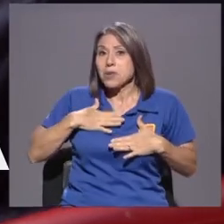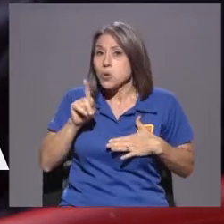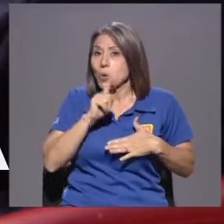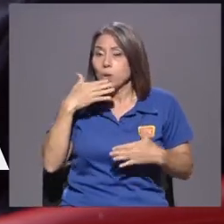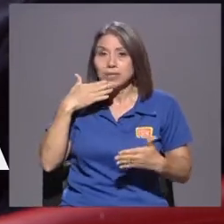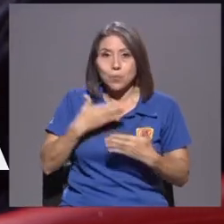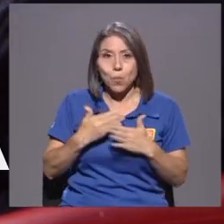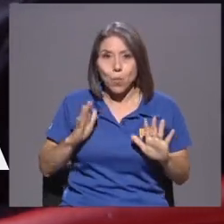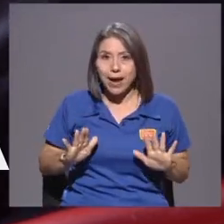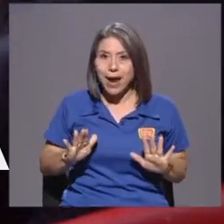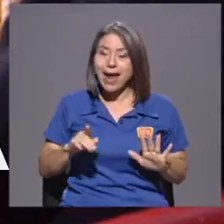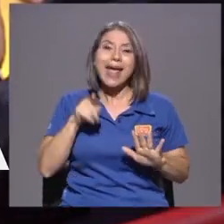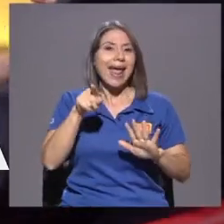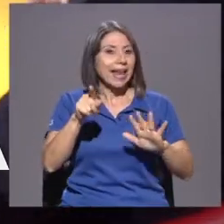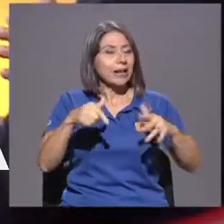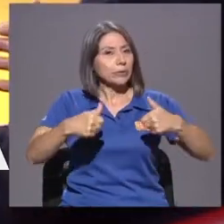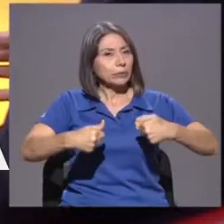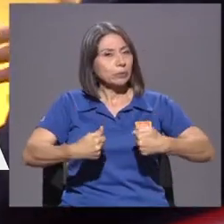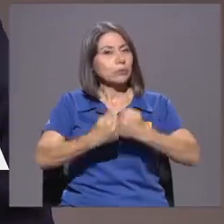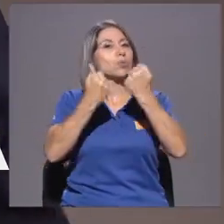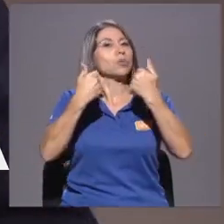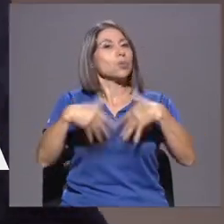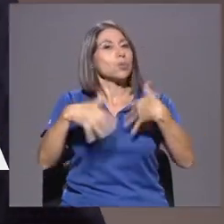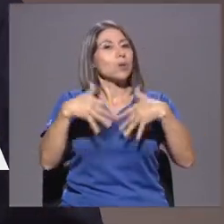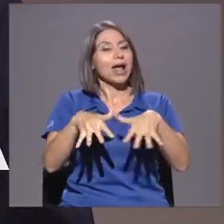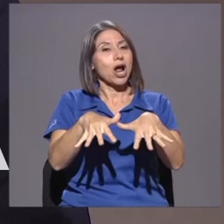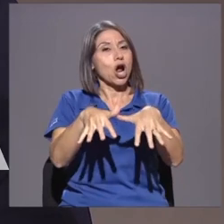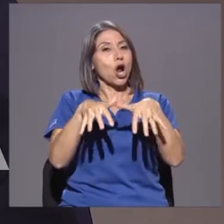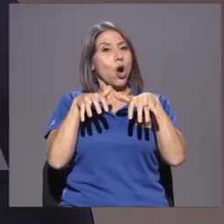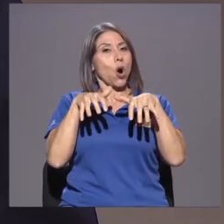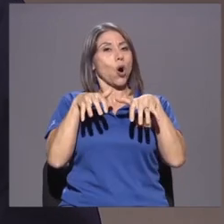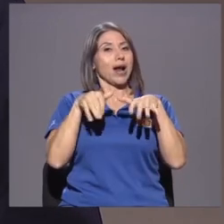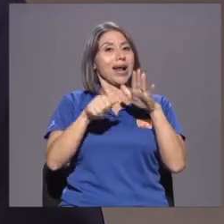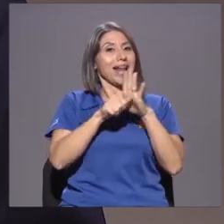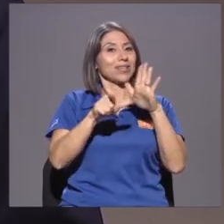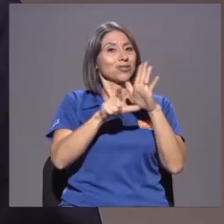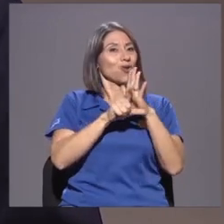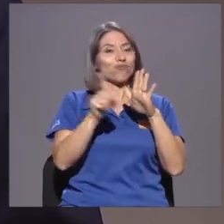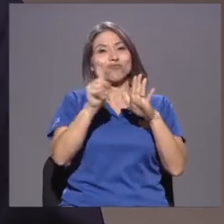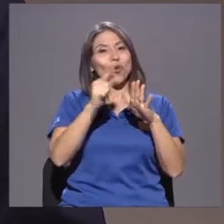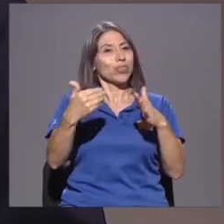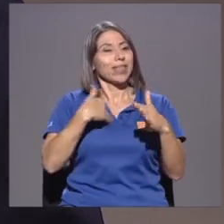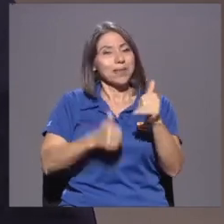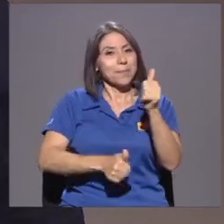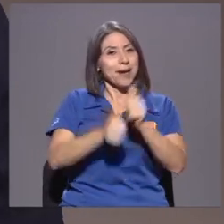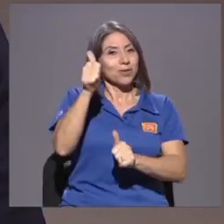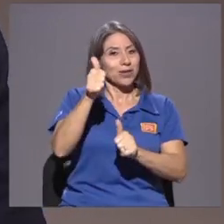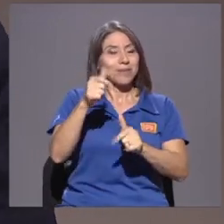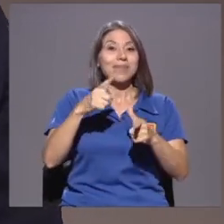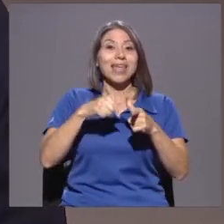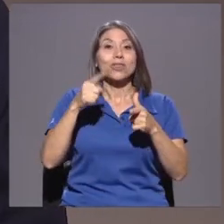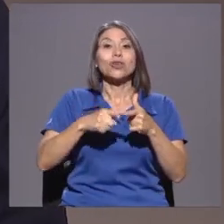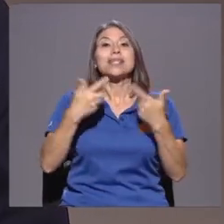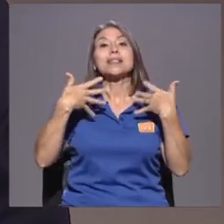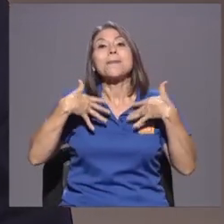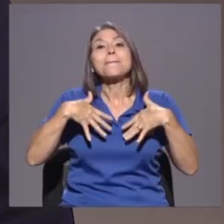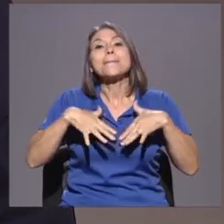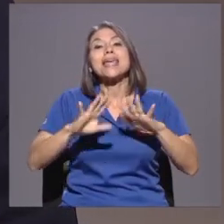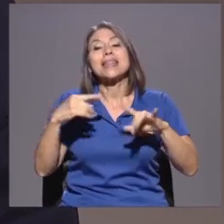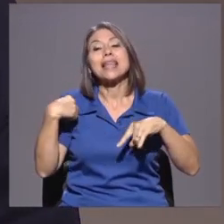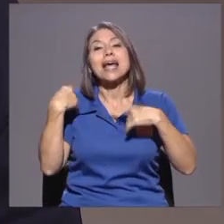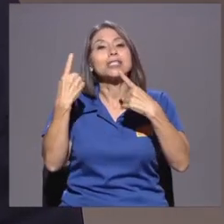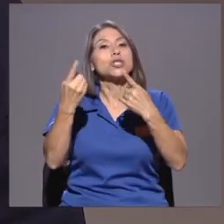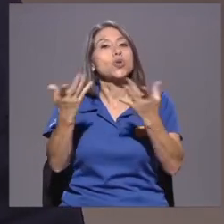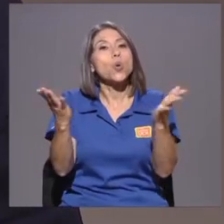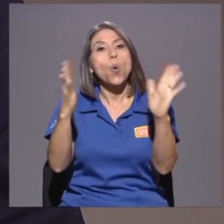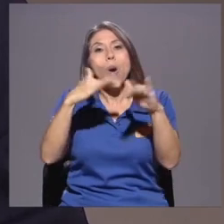desafío de que en el congreso no cuenta con mayorías entonces mientras no haya elecciones de medio período que tengo entendido